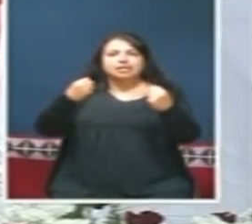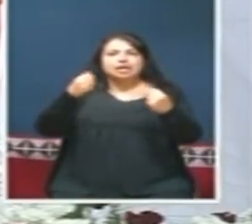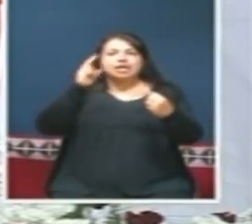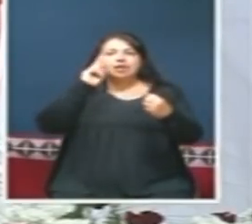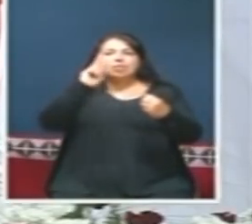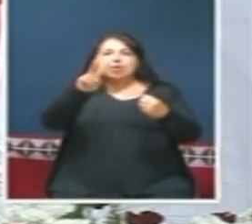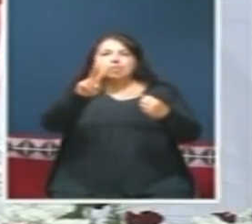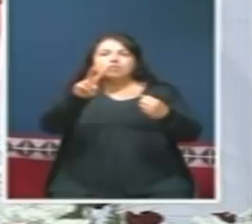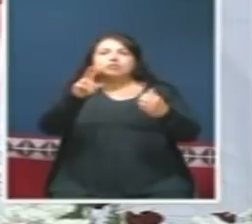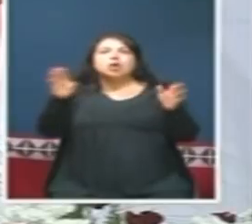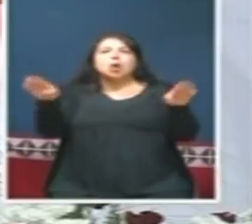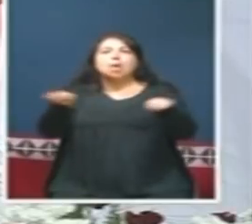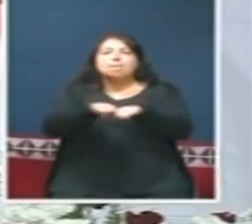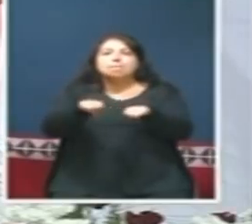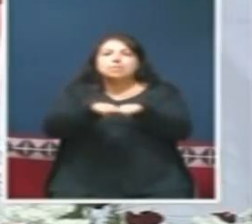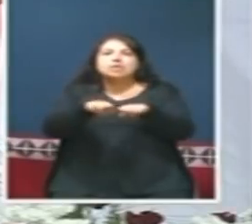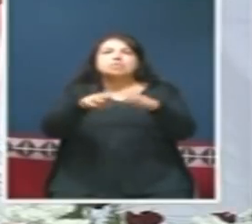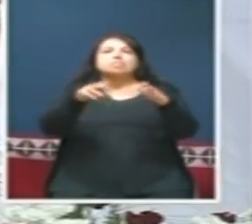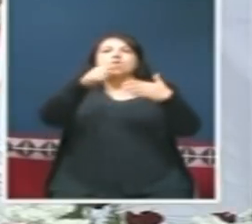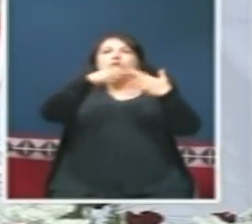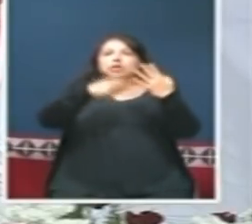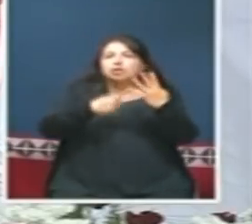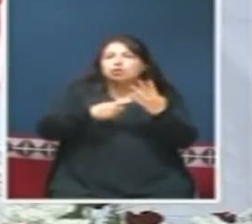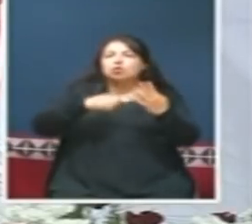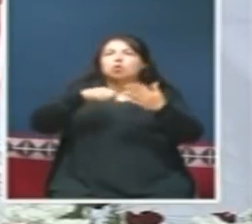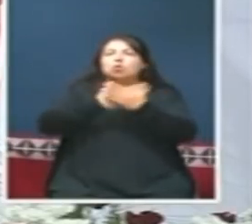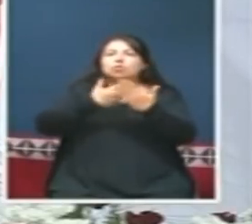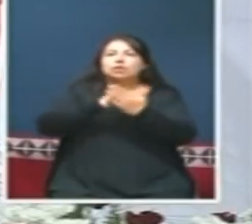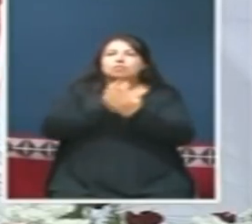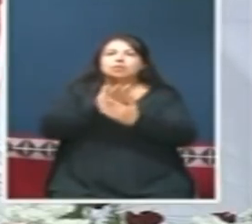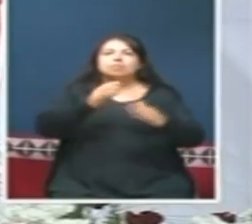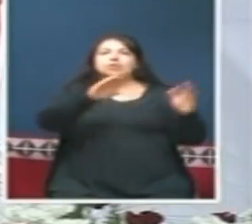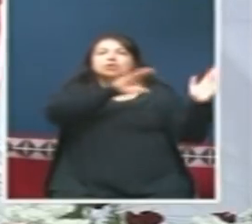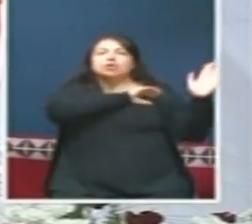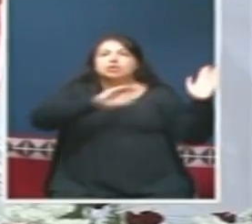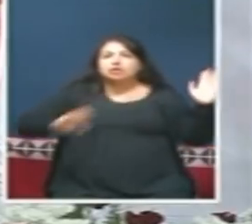seamos ejemplos del amor de Cristo. Oremos.